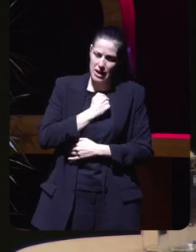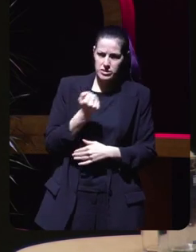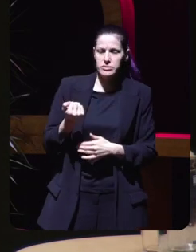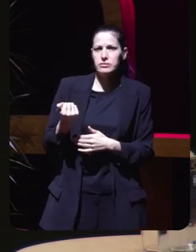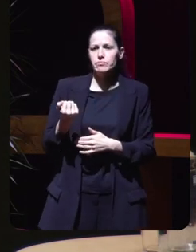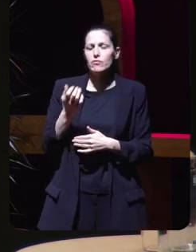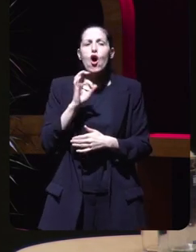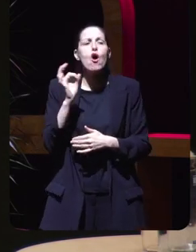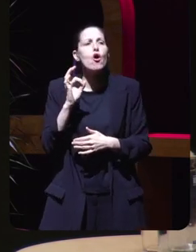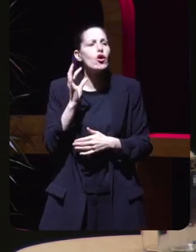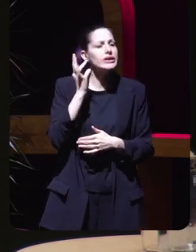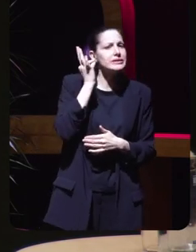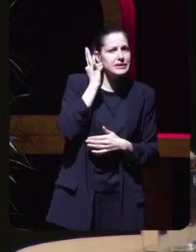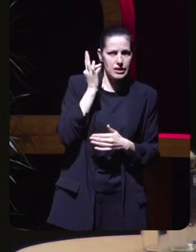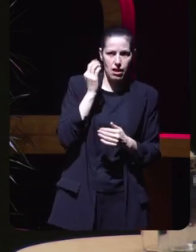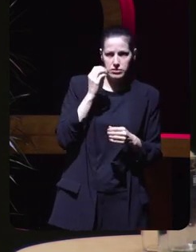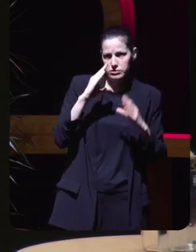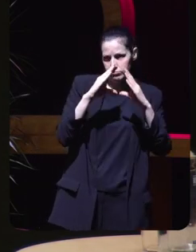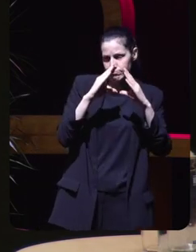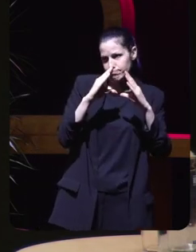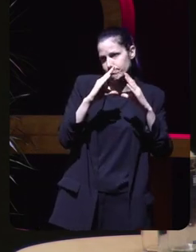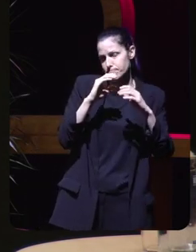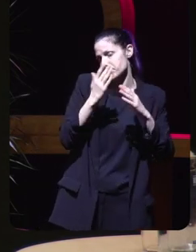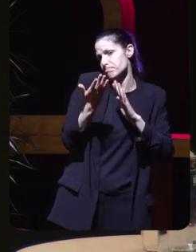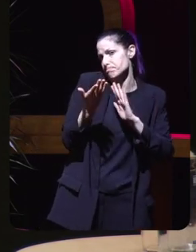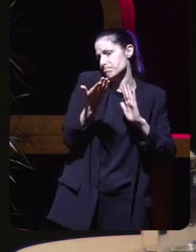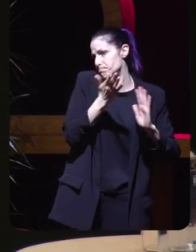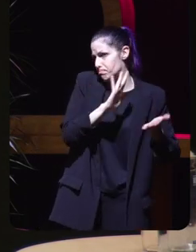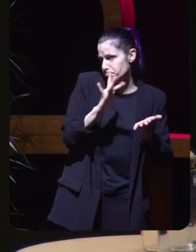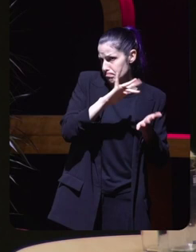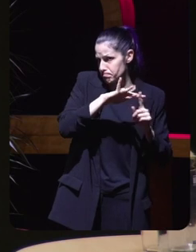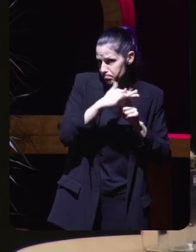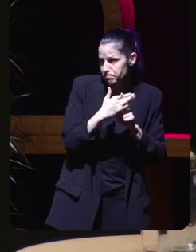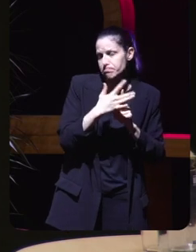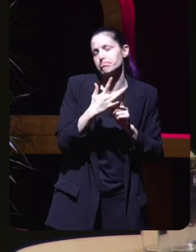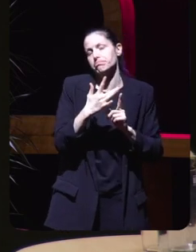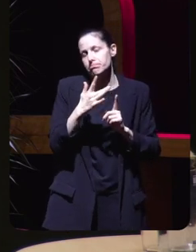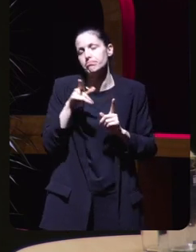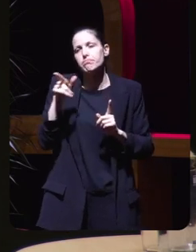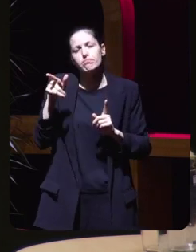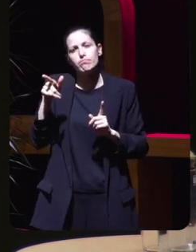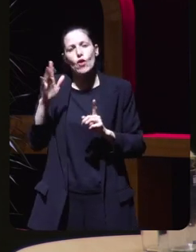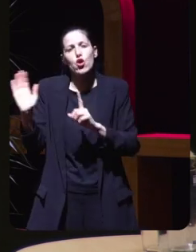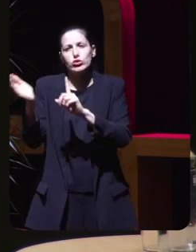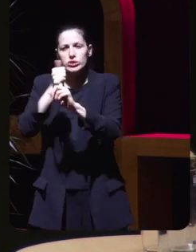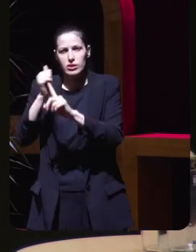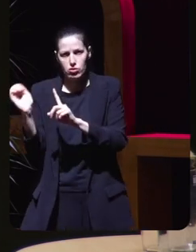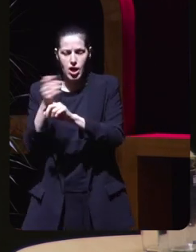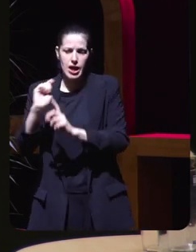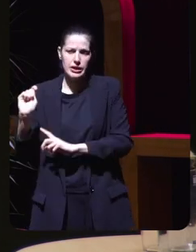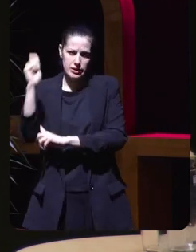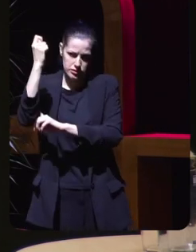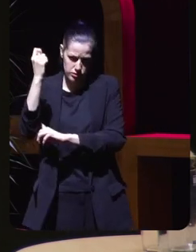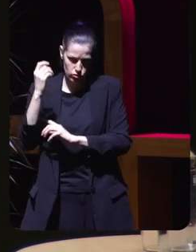carrera similar no claro cuando este hombre some York sea no digo un contrato